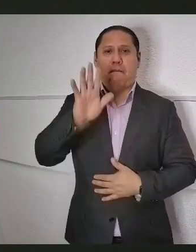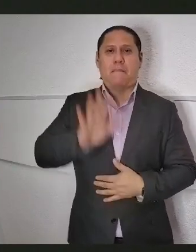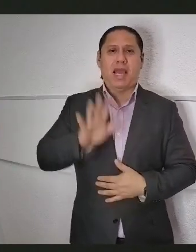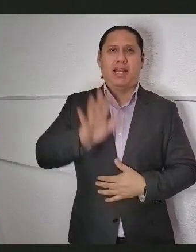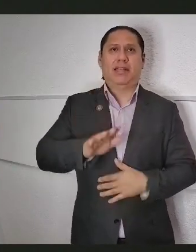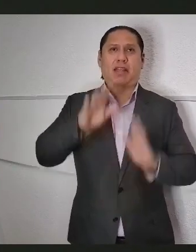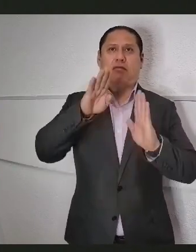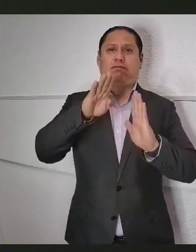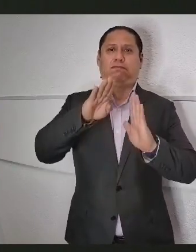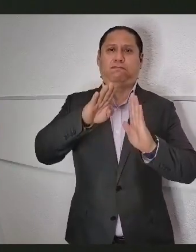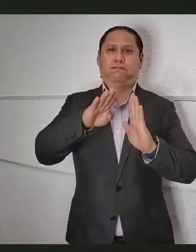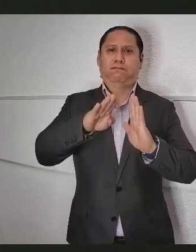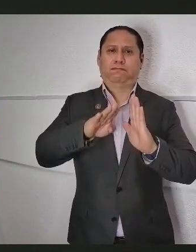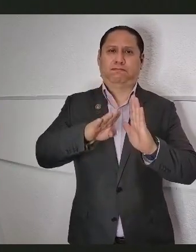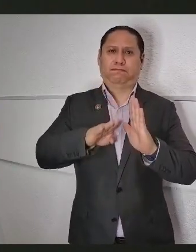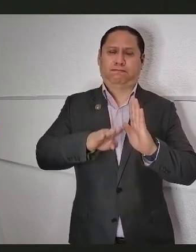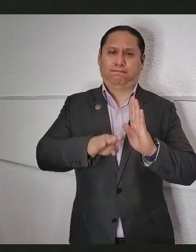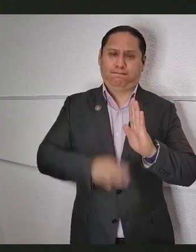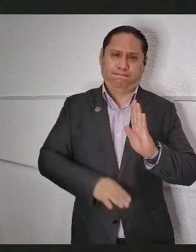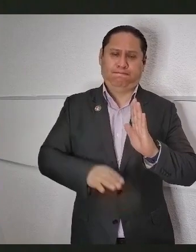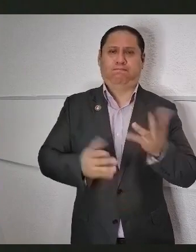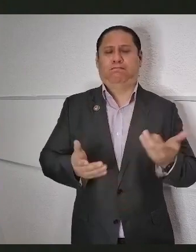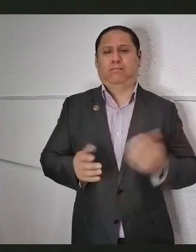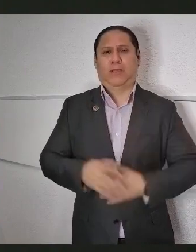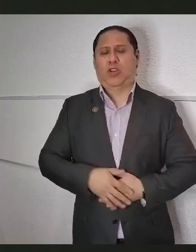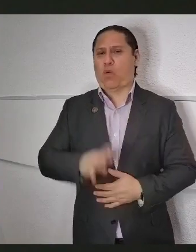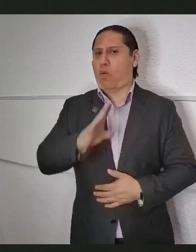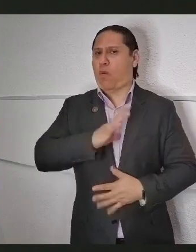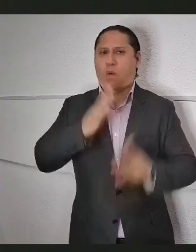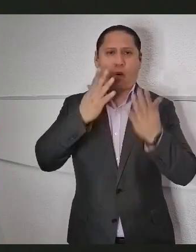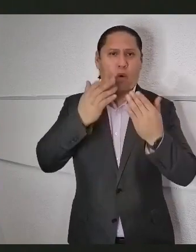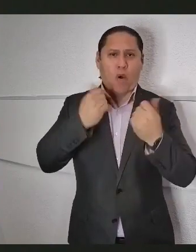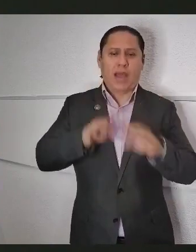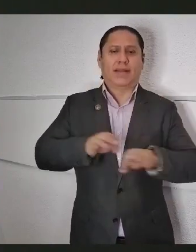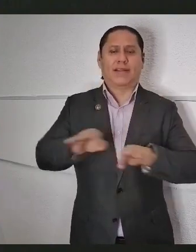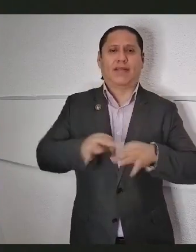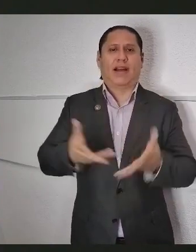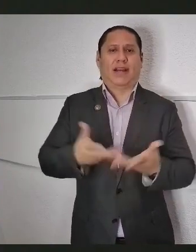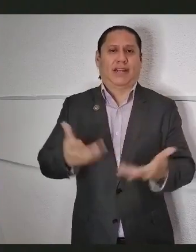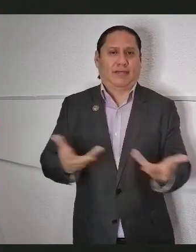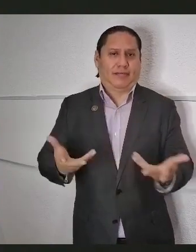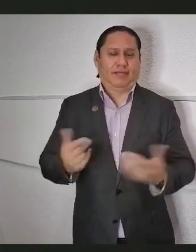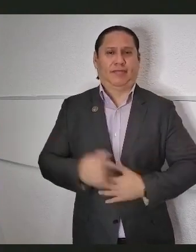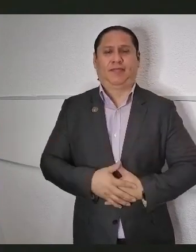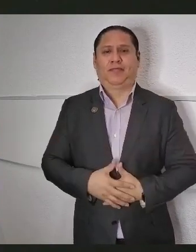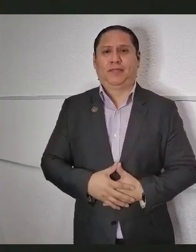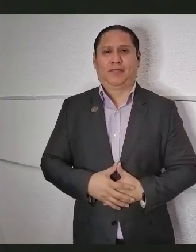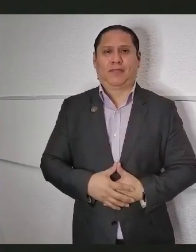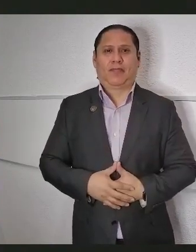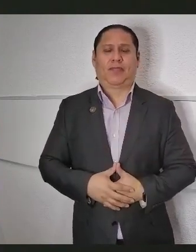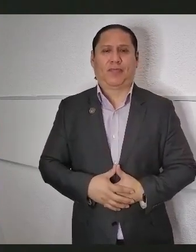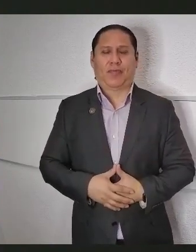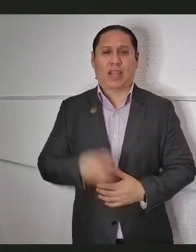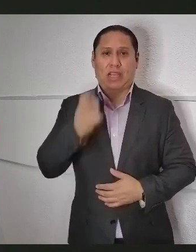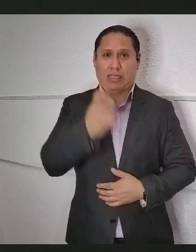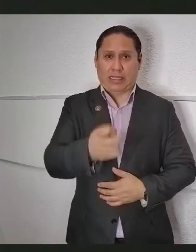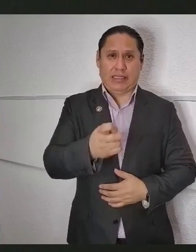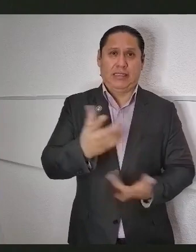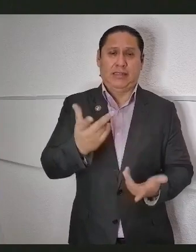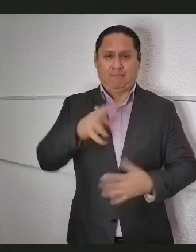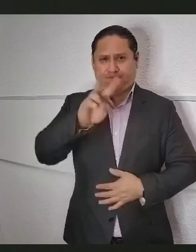proceso de desruralización y el surgimiento de una nueva ruralidad. Ante esta